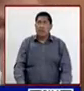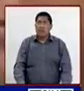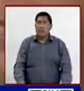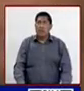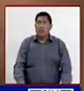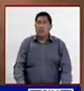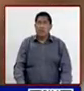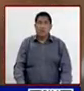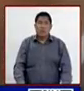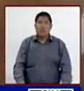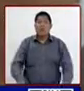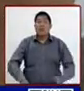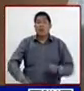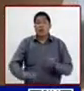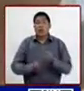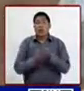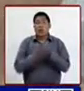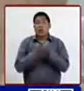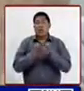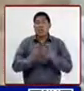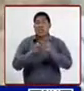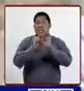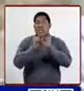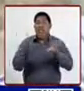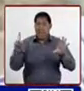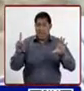No nos han apoyado nadie allá.